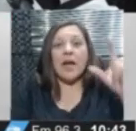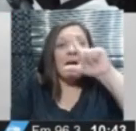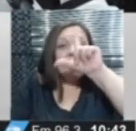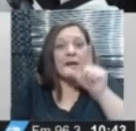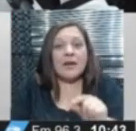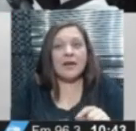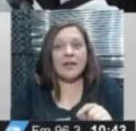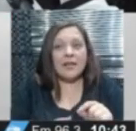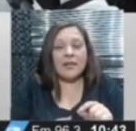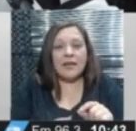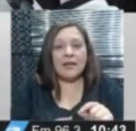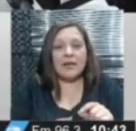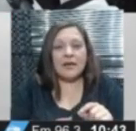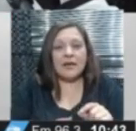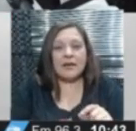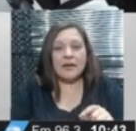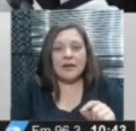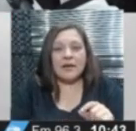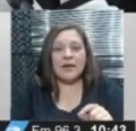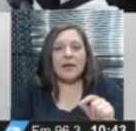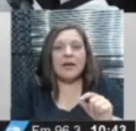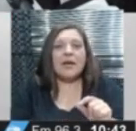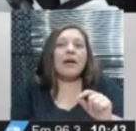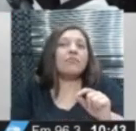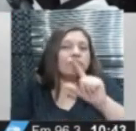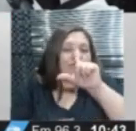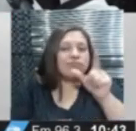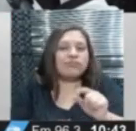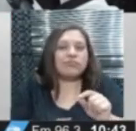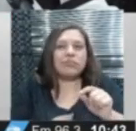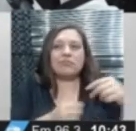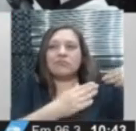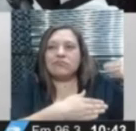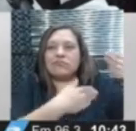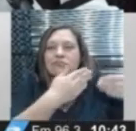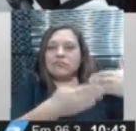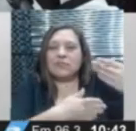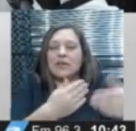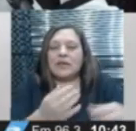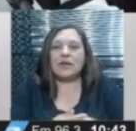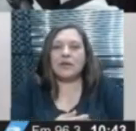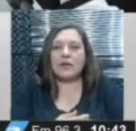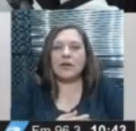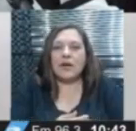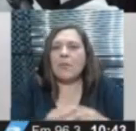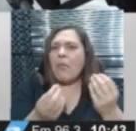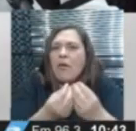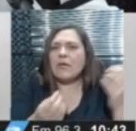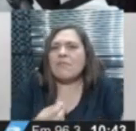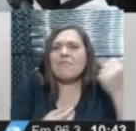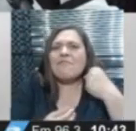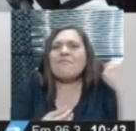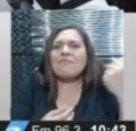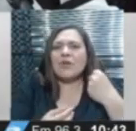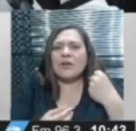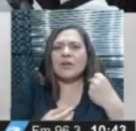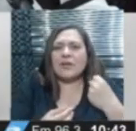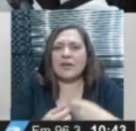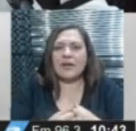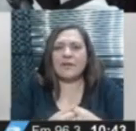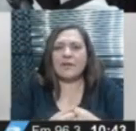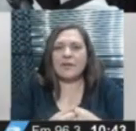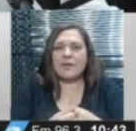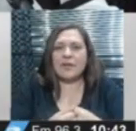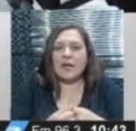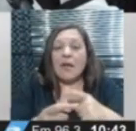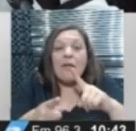respecto a los partidos políticos negros hasta Cuba también la tiene y que han sido